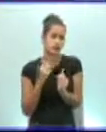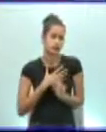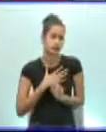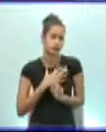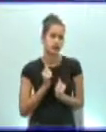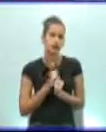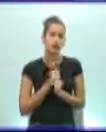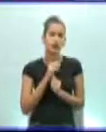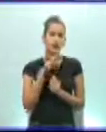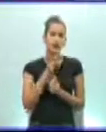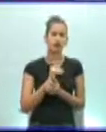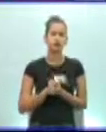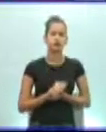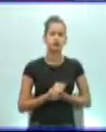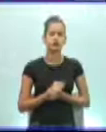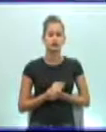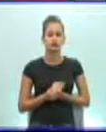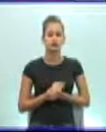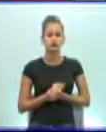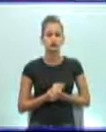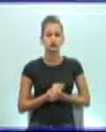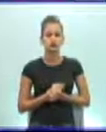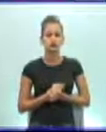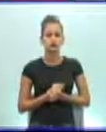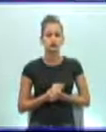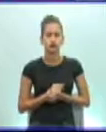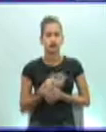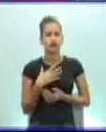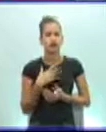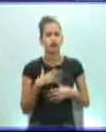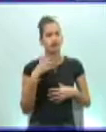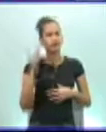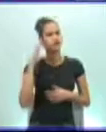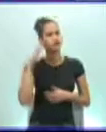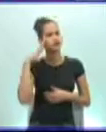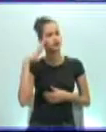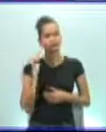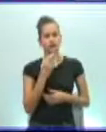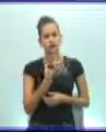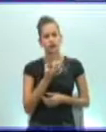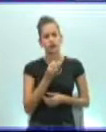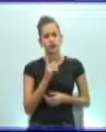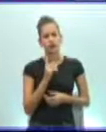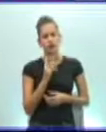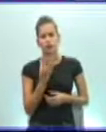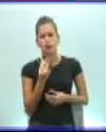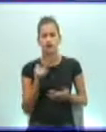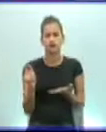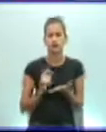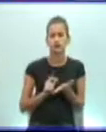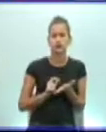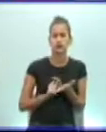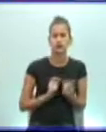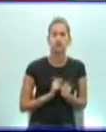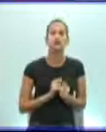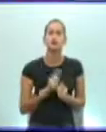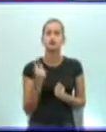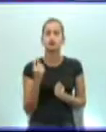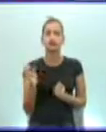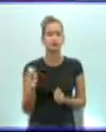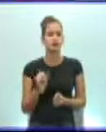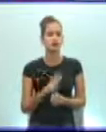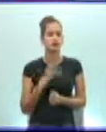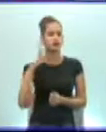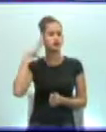B. Bueno, espero hayan entendido la explicación. En este caso no hay mucho que anotar, simplemente que es falso, que hayan entendido.